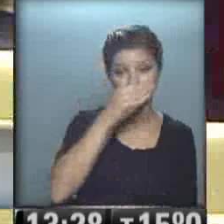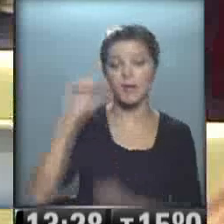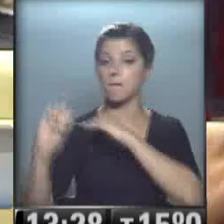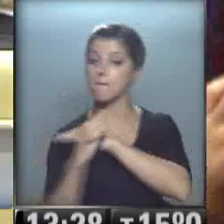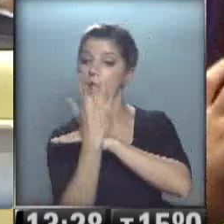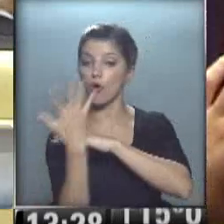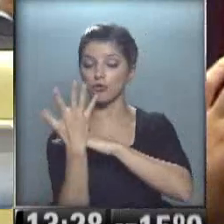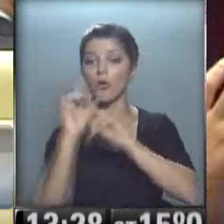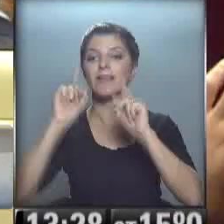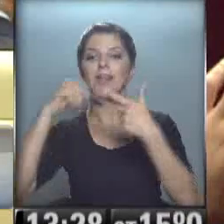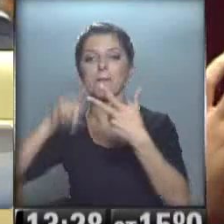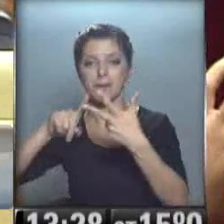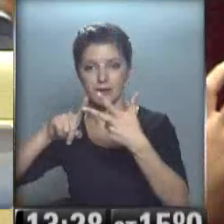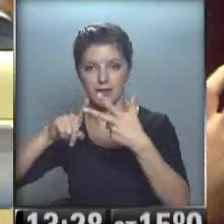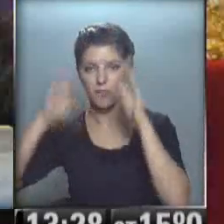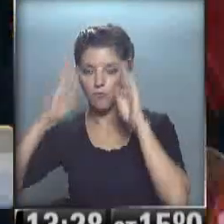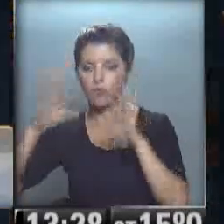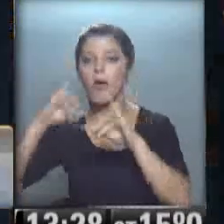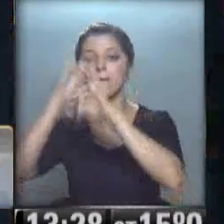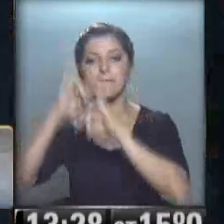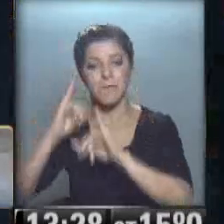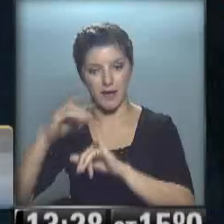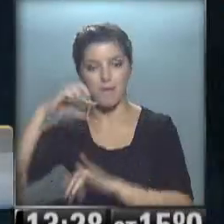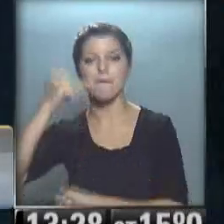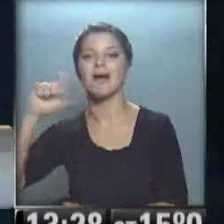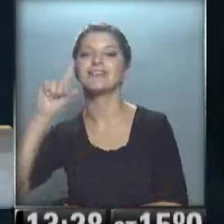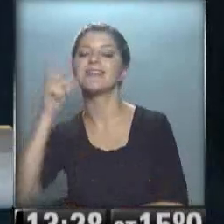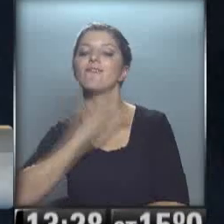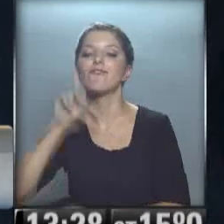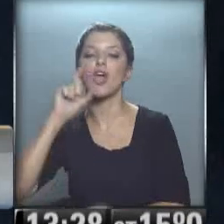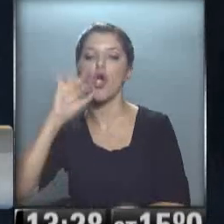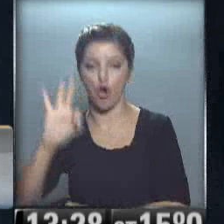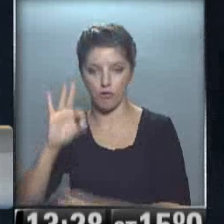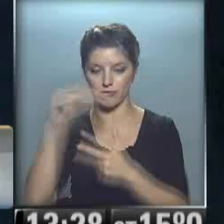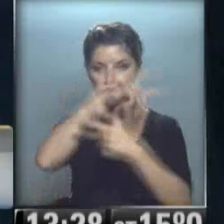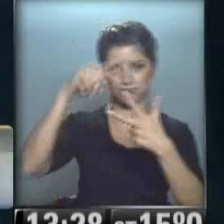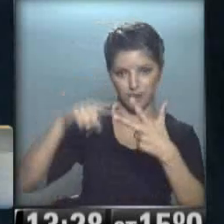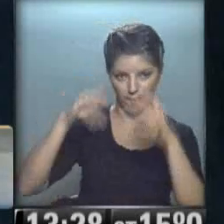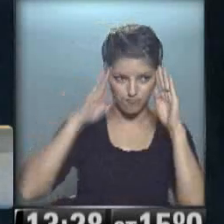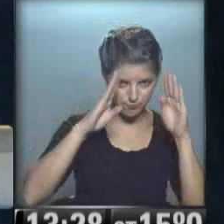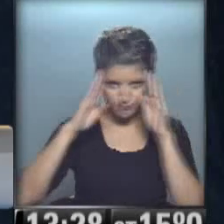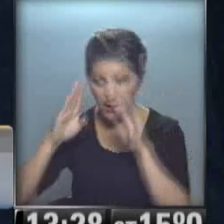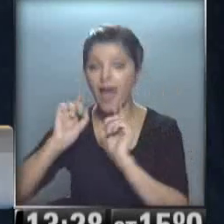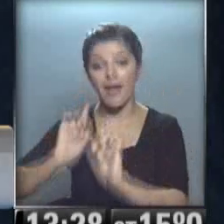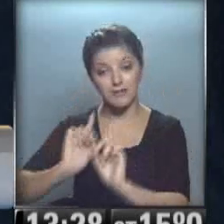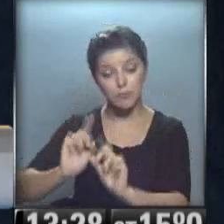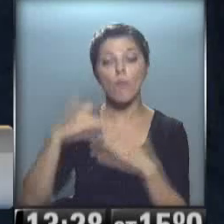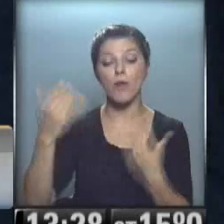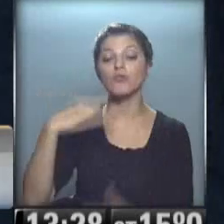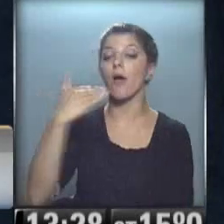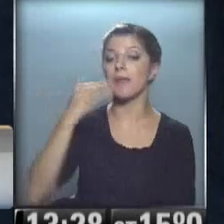Foro de cooperación ascia Pacífico en ese sentido se inscribe la reunión que en abril de